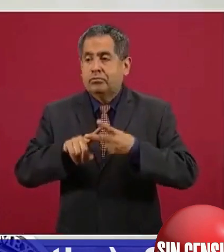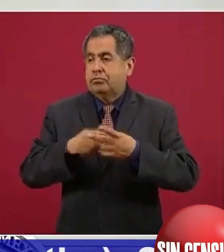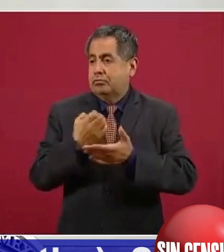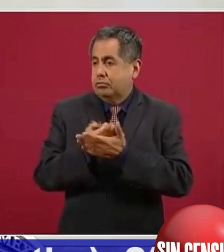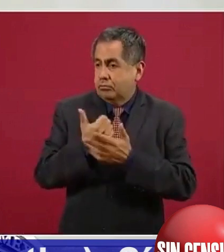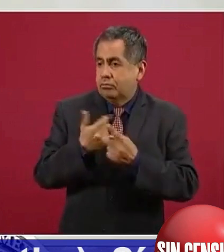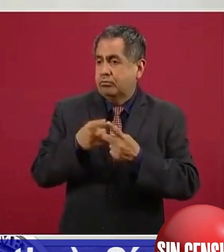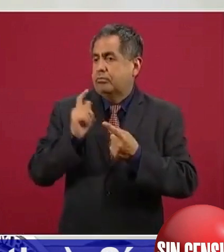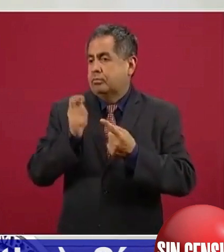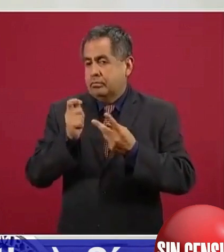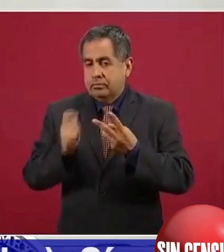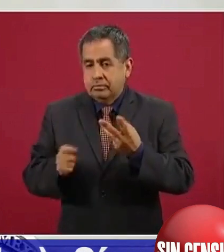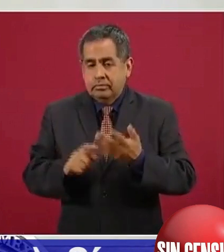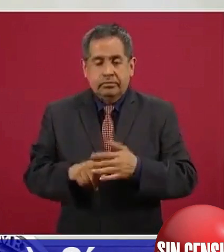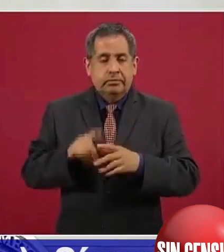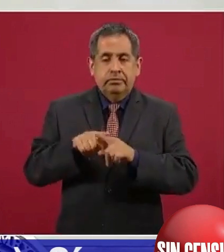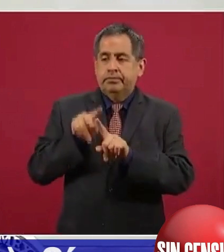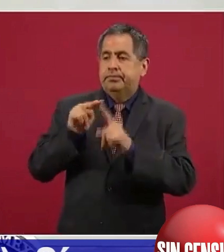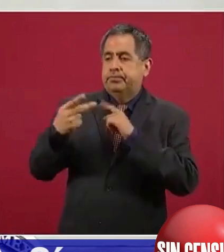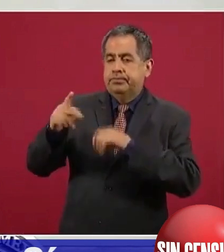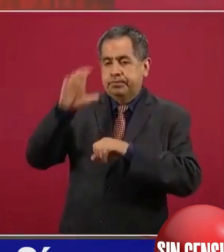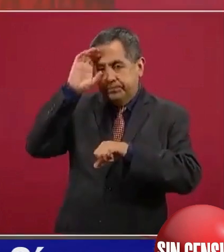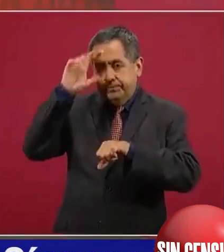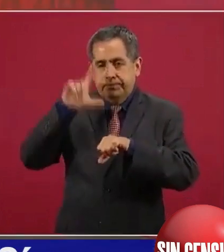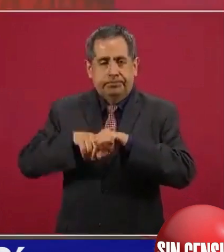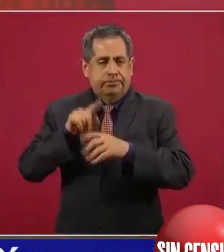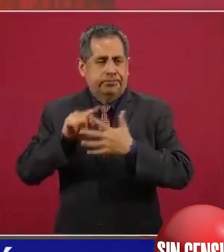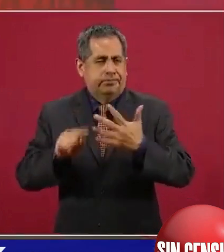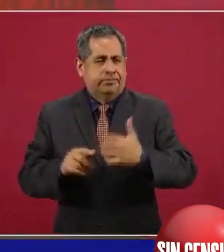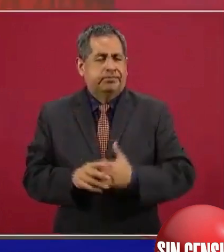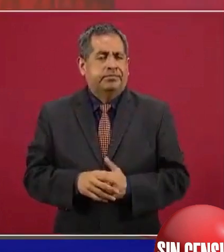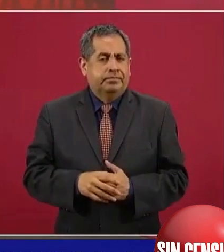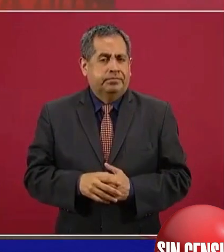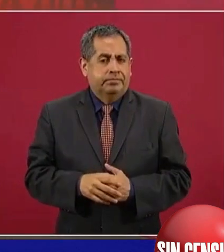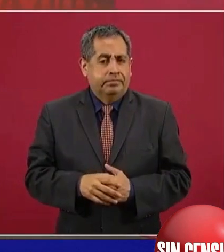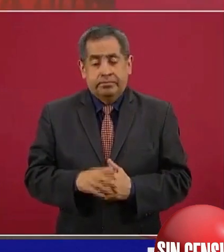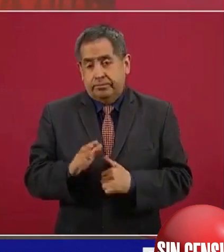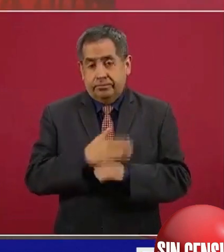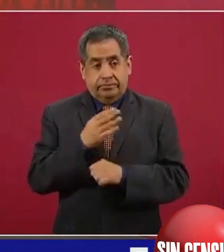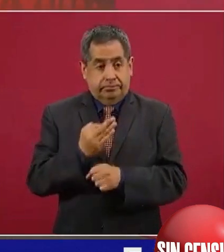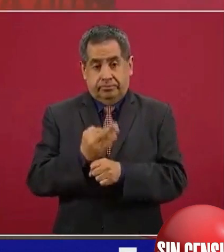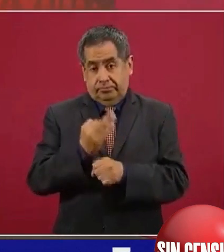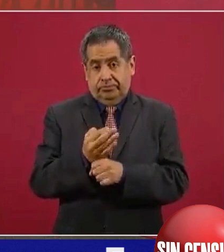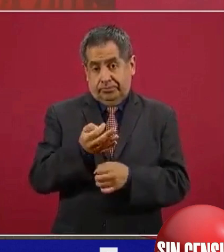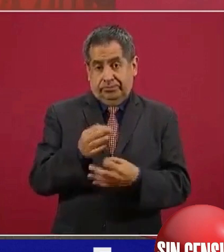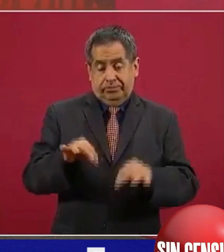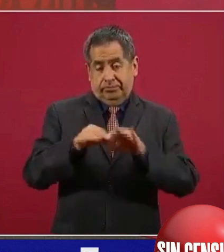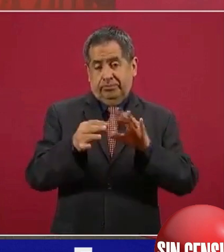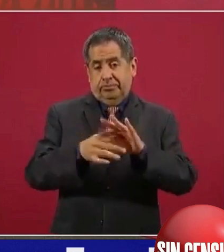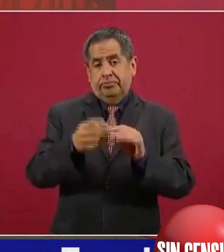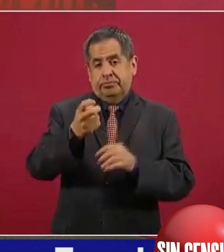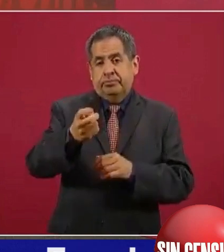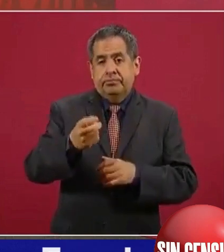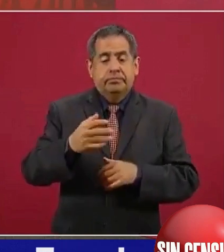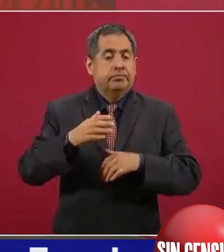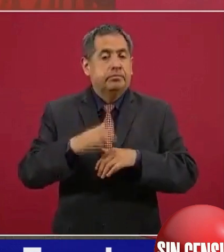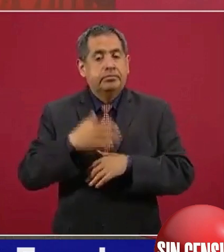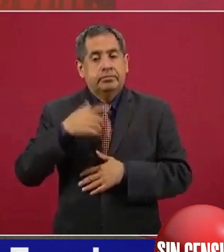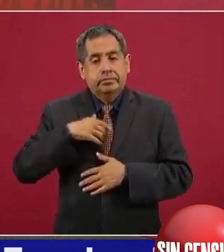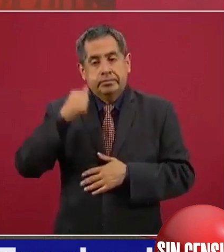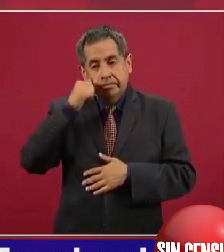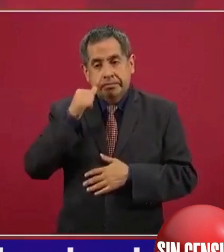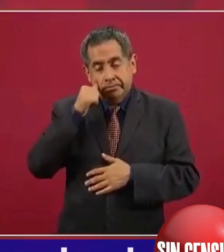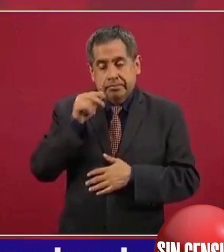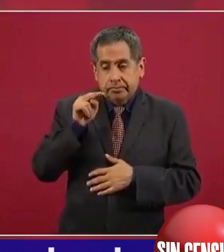económicas, y está también las perspectivas culturales. ¿Por qué lo digo? Porque ahora es sumamente relevante, precisamente conforme nos